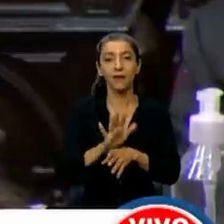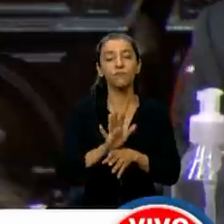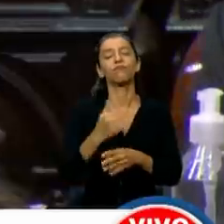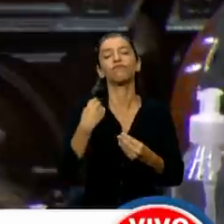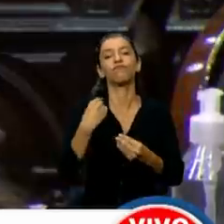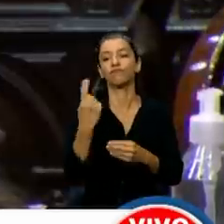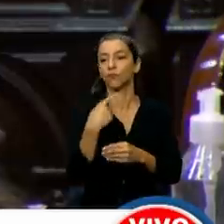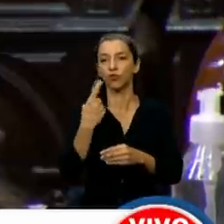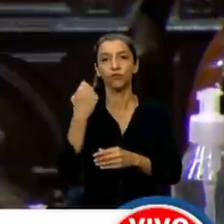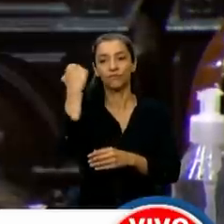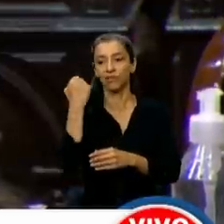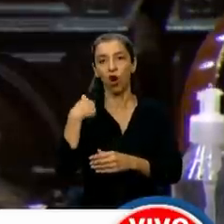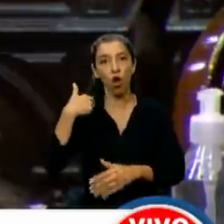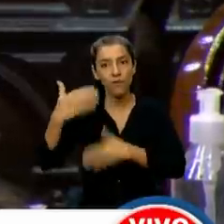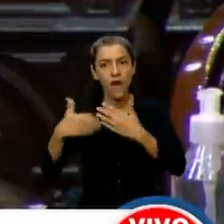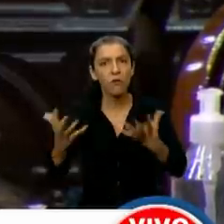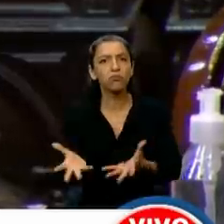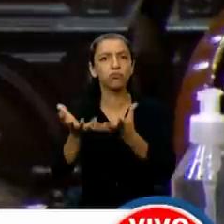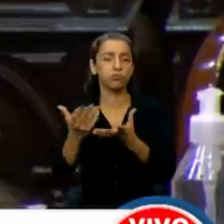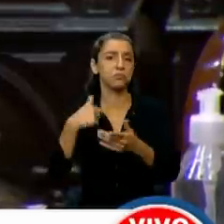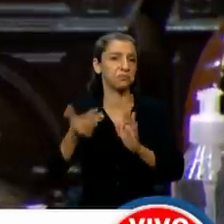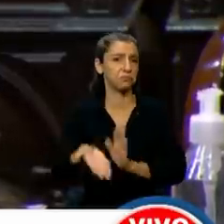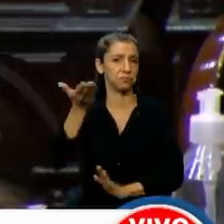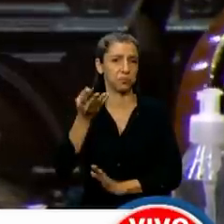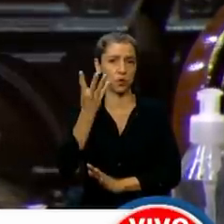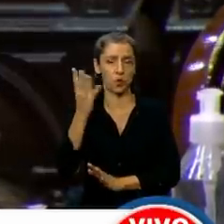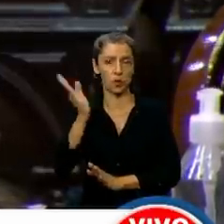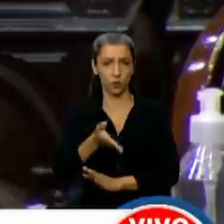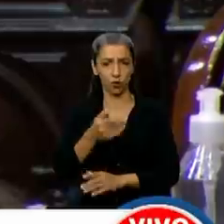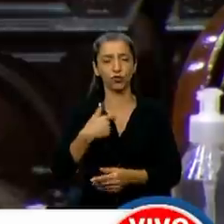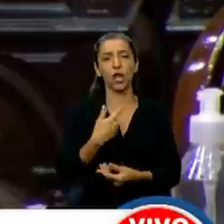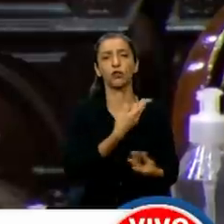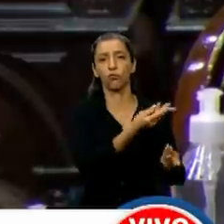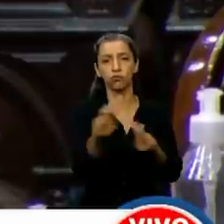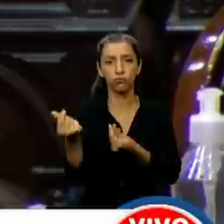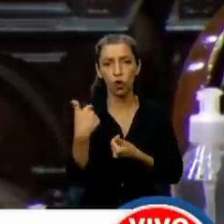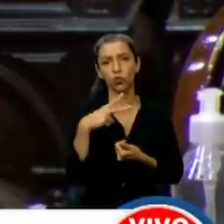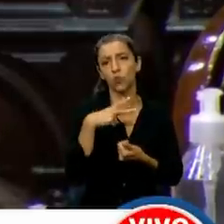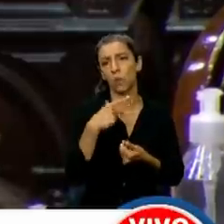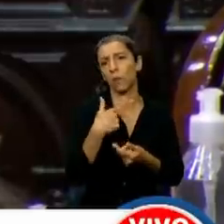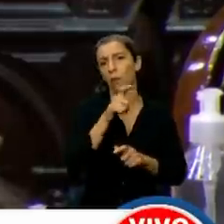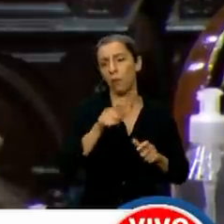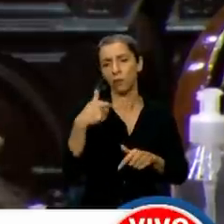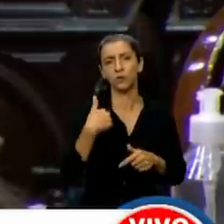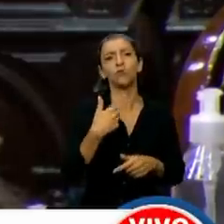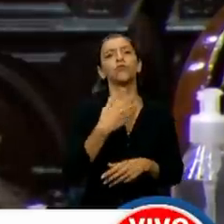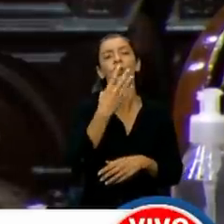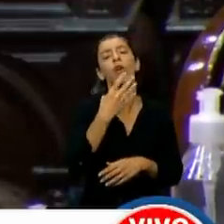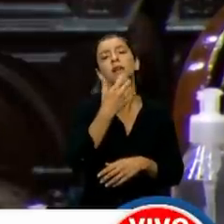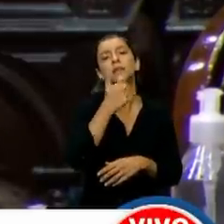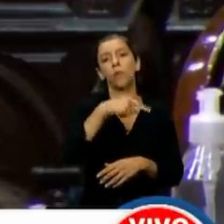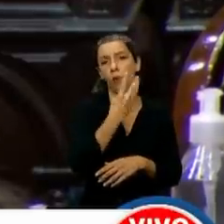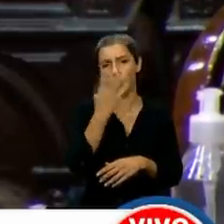con un crecimiento del 4% el incremento del consumo privado en un 46 por ciento o el consumo público